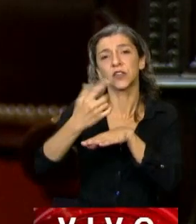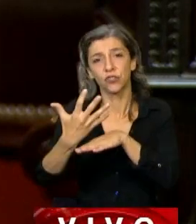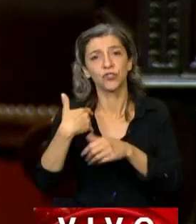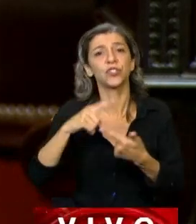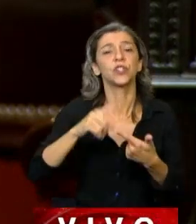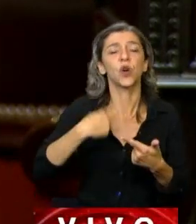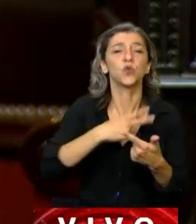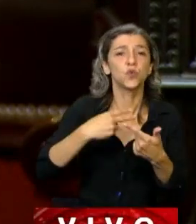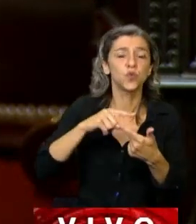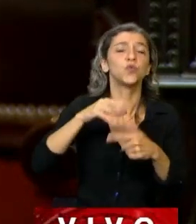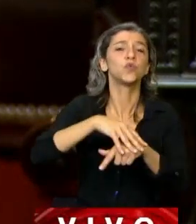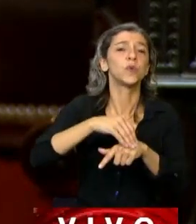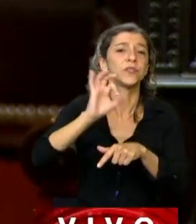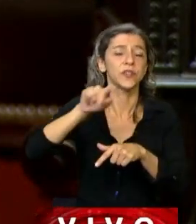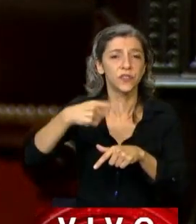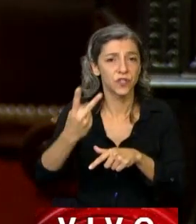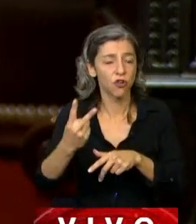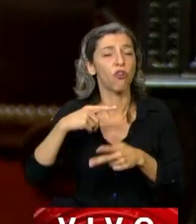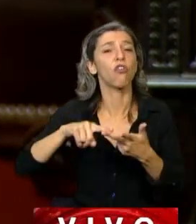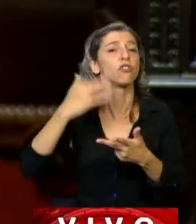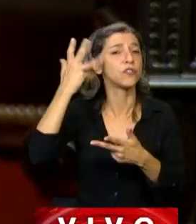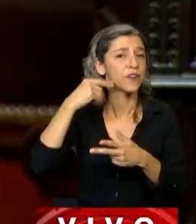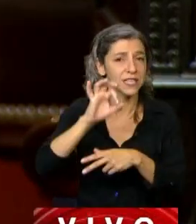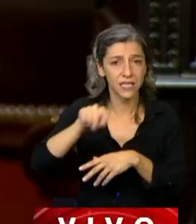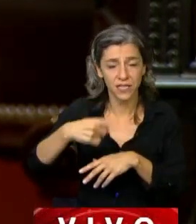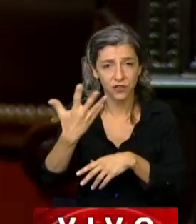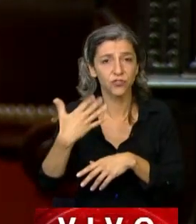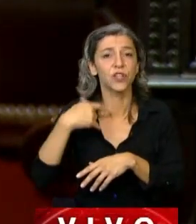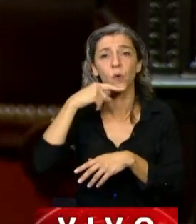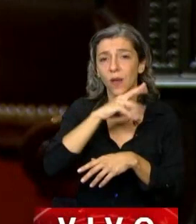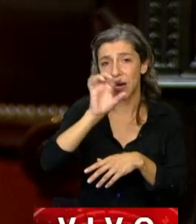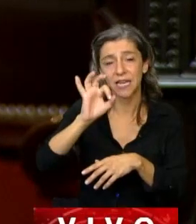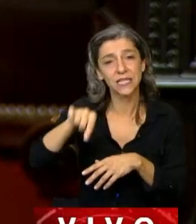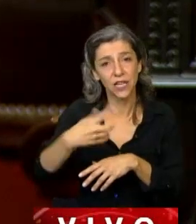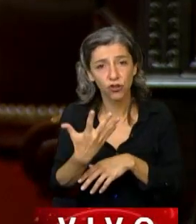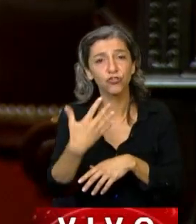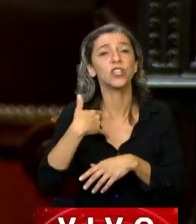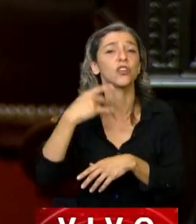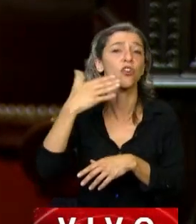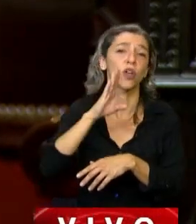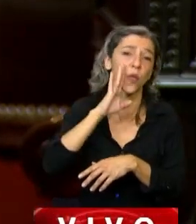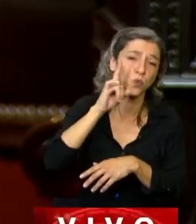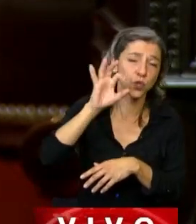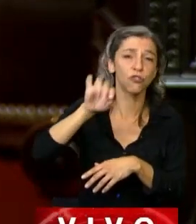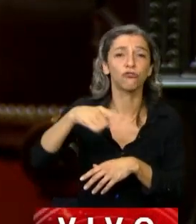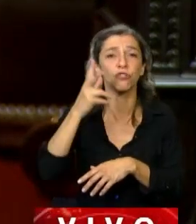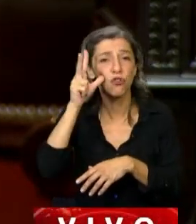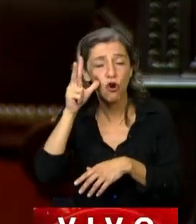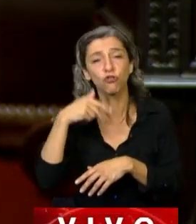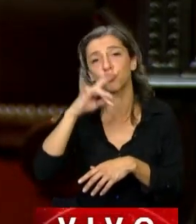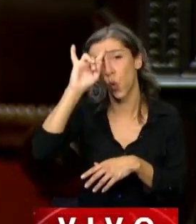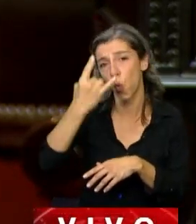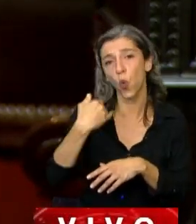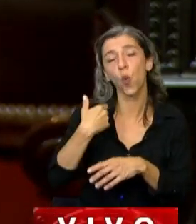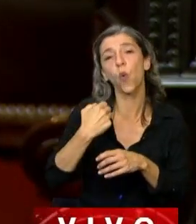de 0,5, en el Reino Unido de 0,8, en Francia de 0,5, en Alemania de 0,5, en Estados Unidos de 0,8. En